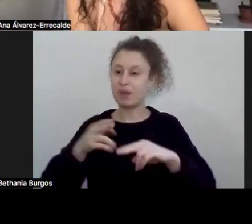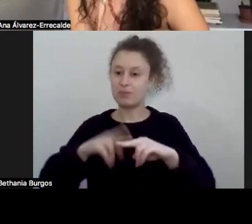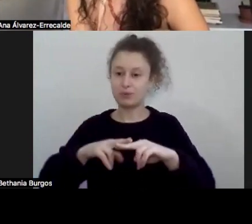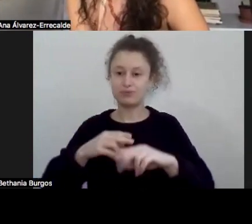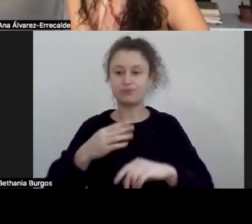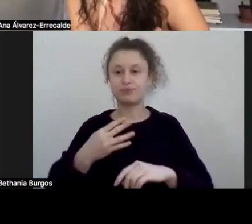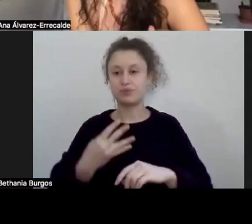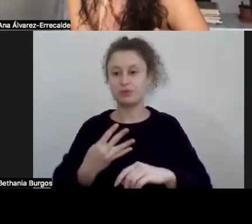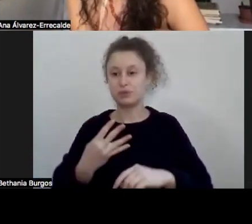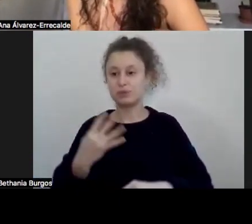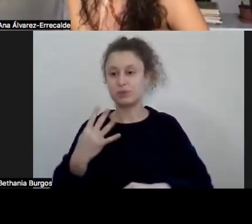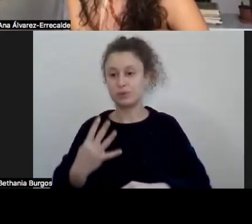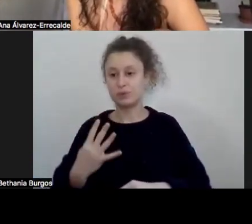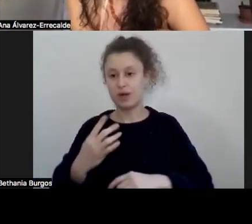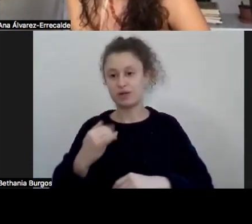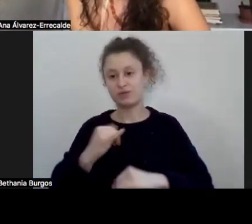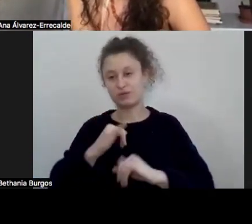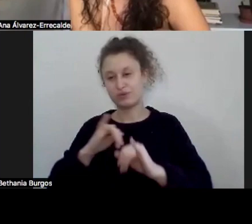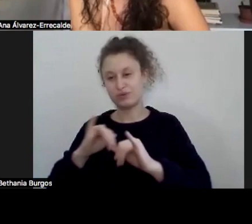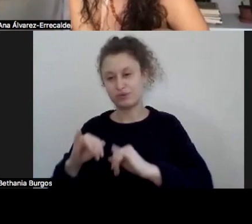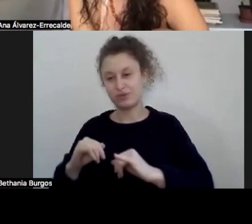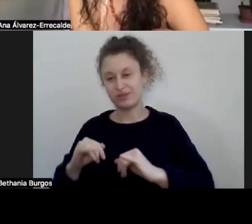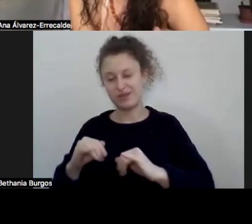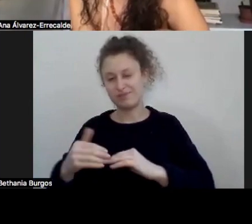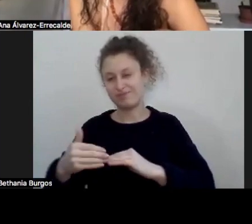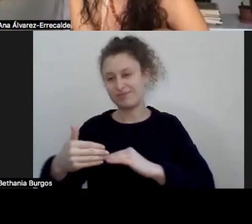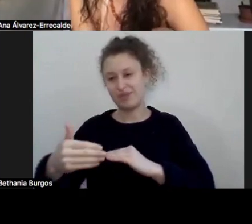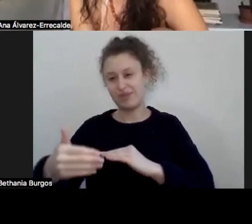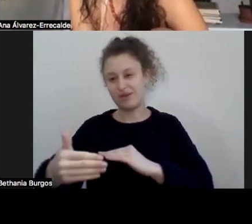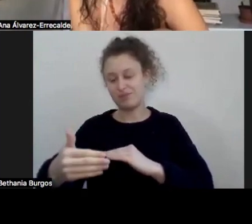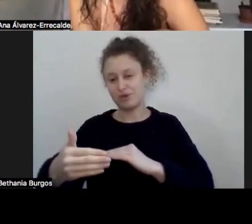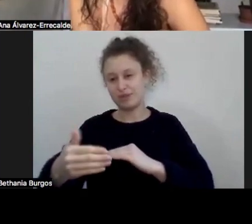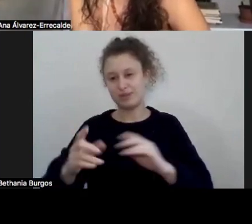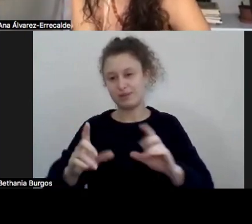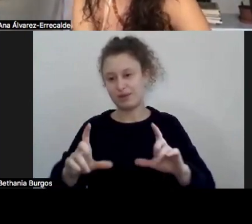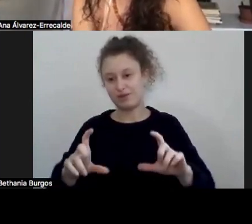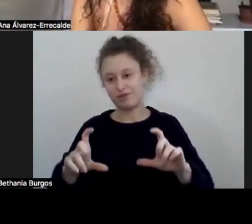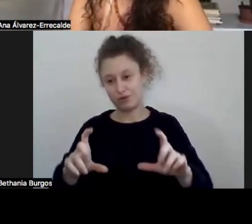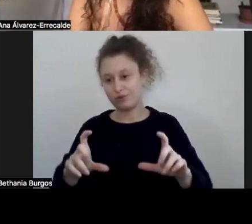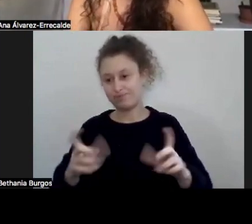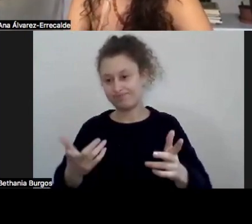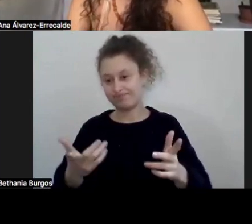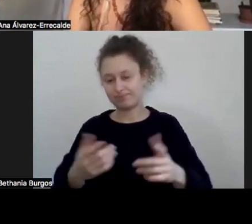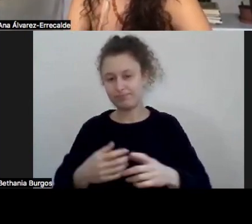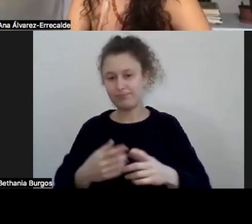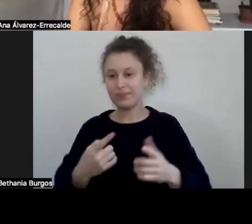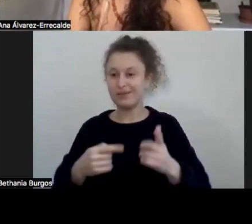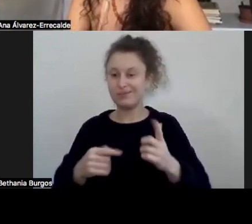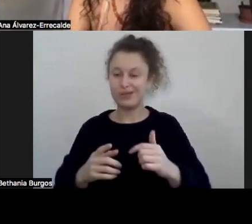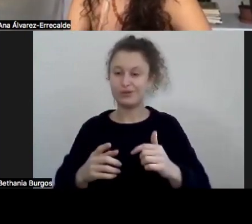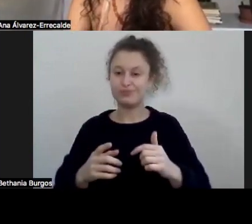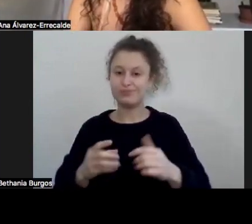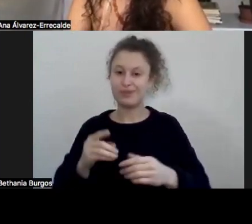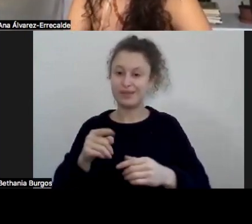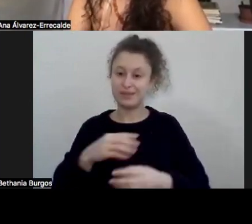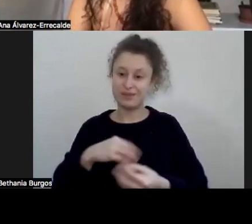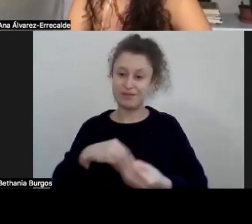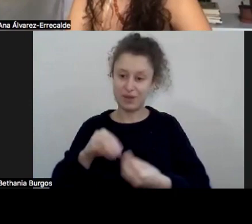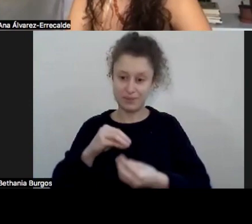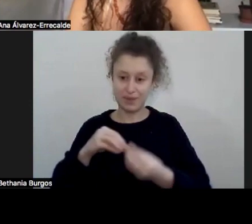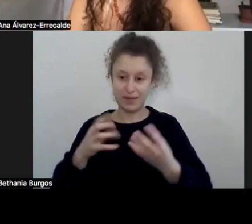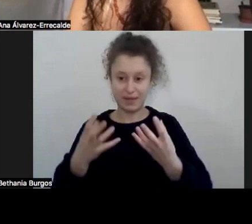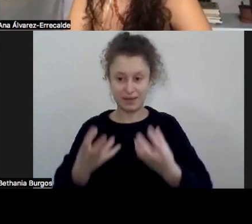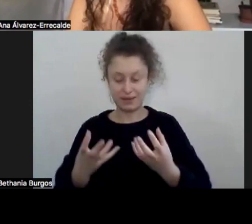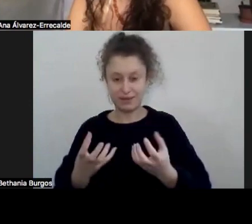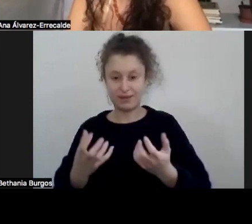Eh, Ellos estaban conscientes de la situación de Kim, quisieron formar parte del libro y, bueno, una de las